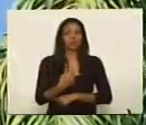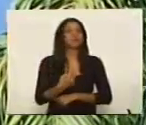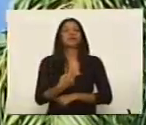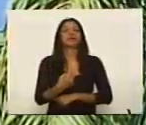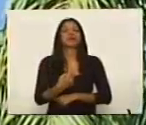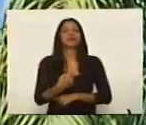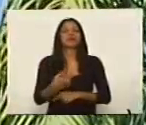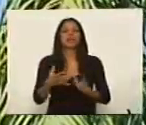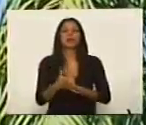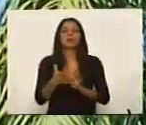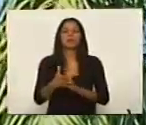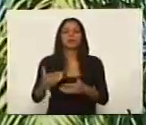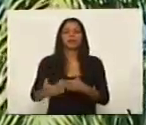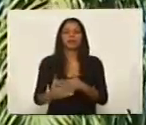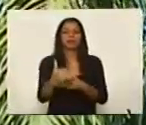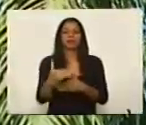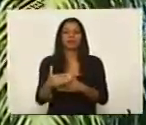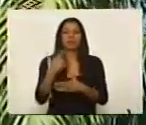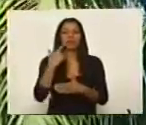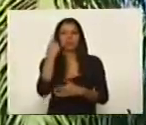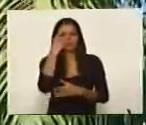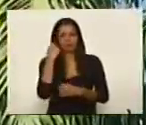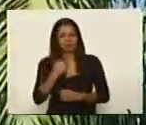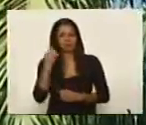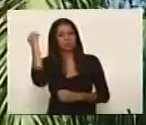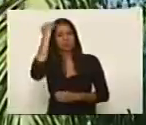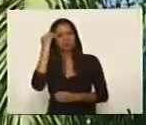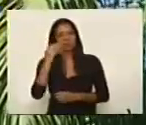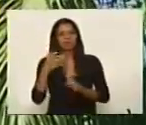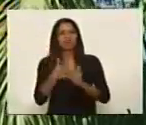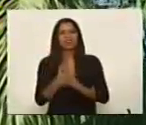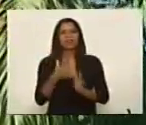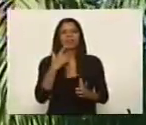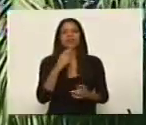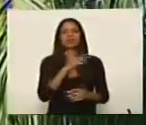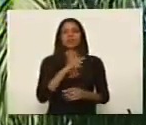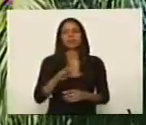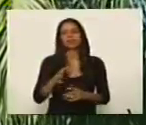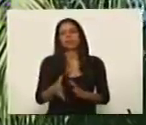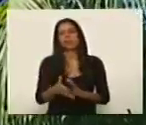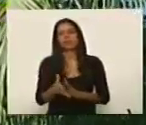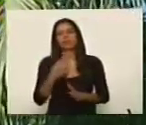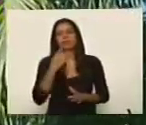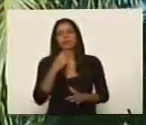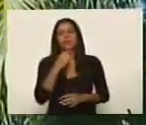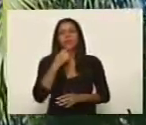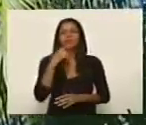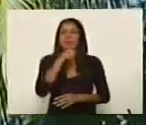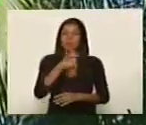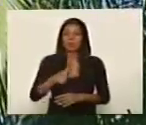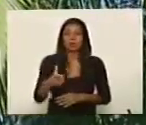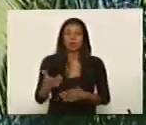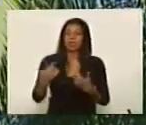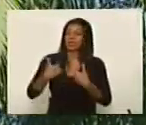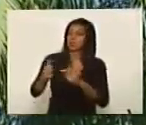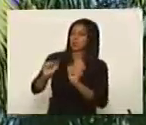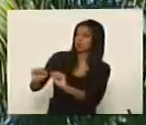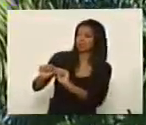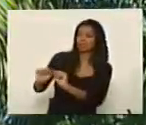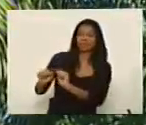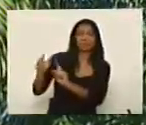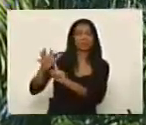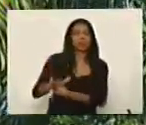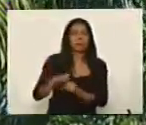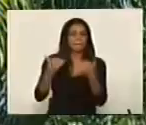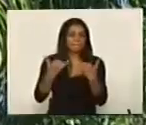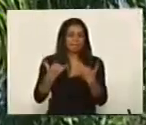hacemos como Calimero, reflexionamos sobre la situación y estamos cambiando el terreno del combate. No podemos seguir dando el combate en la guerra económica con